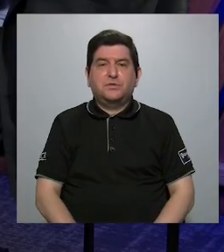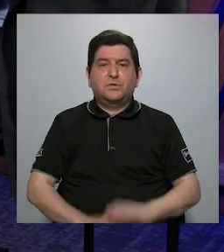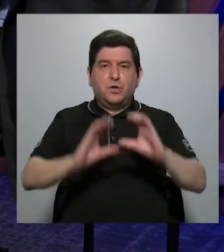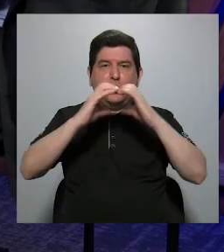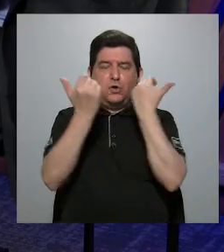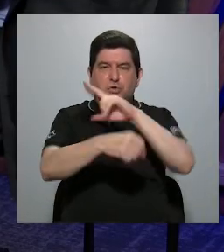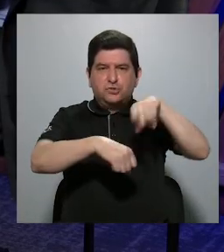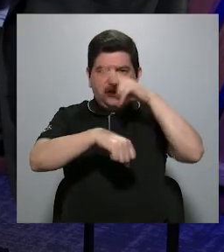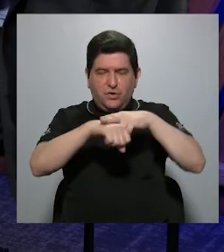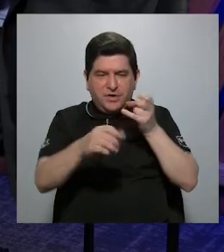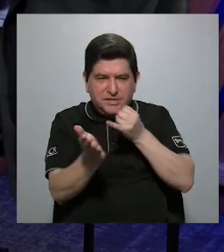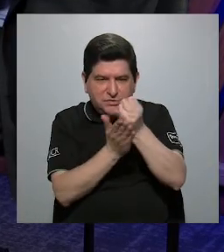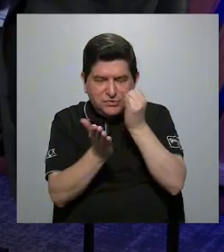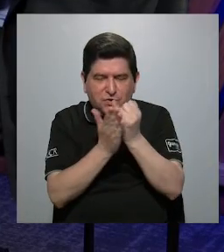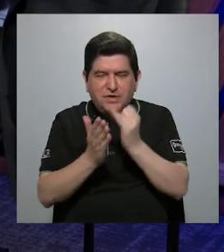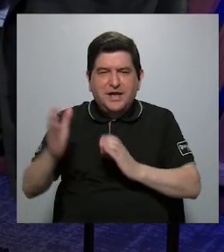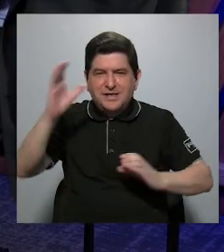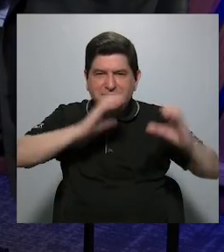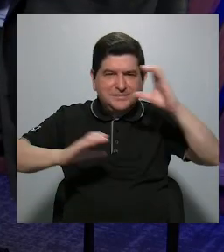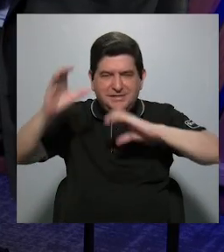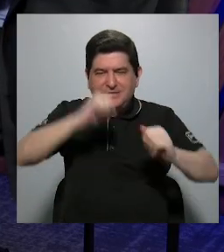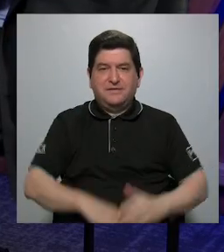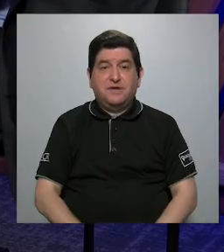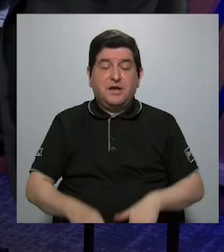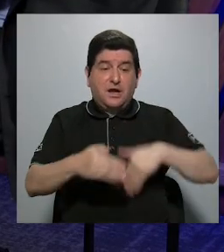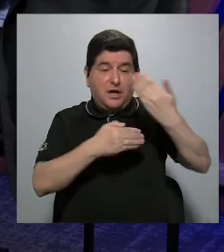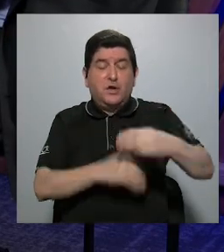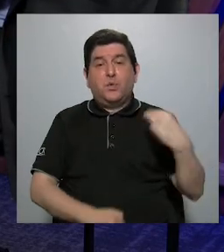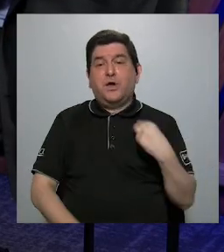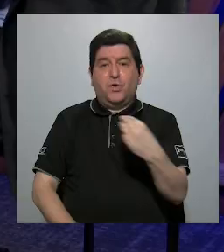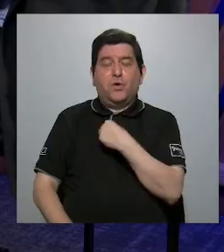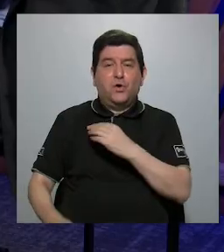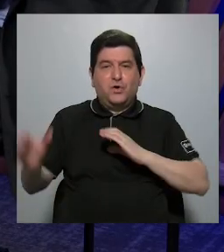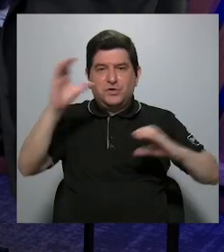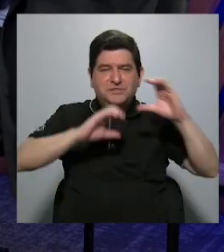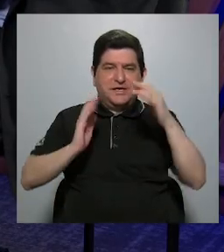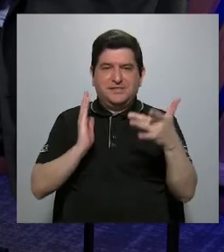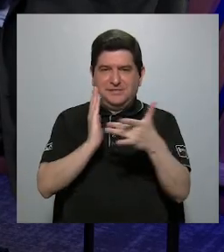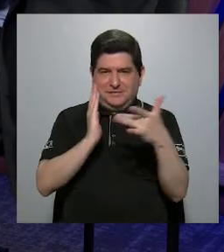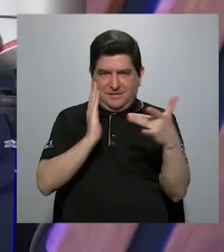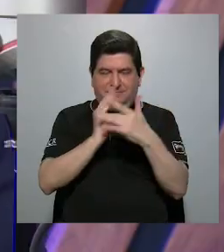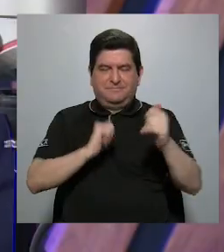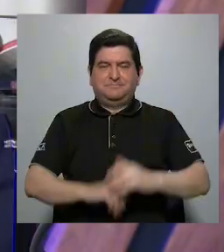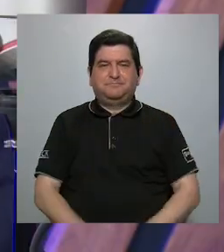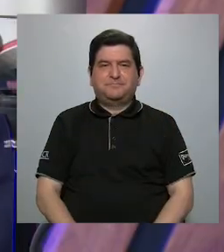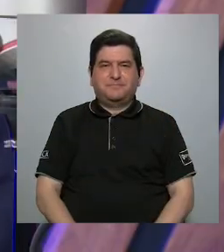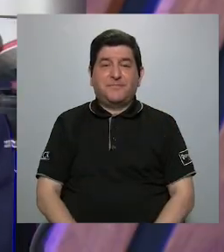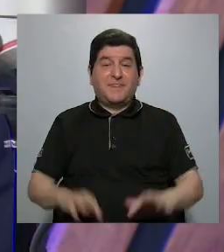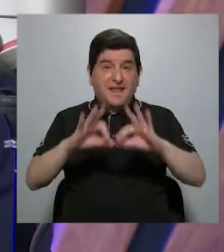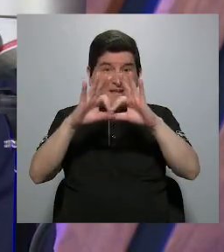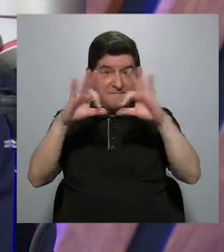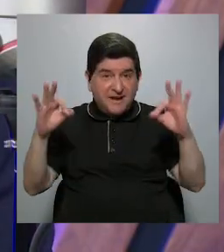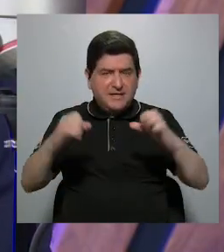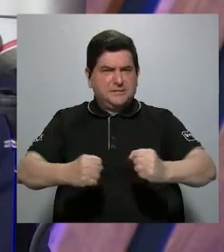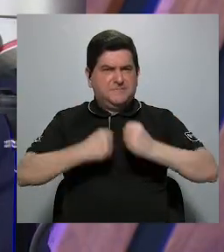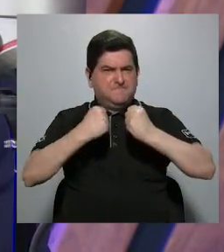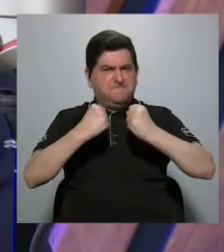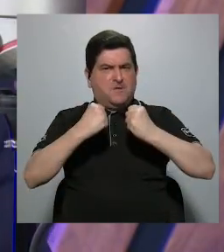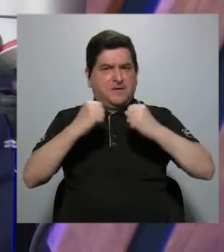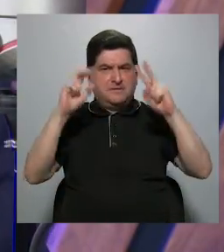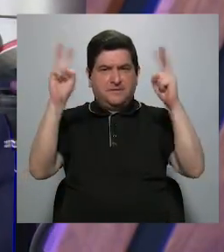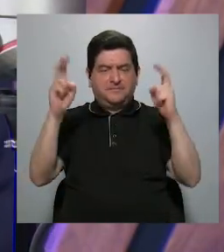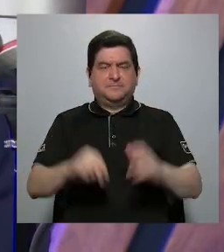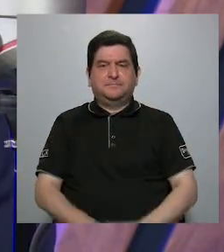tiempo el Consejo Nacional de Investigaciones Científicas, el CONICIT, y luego el Ministerio de Ciencia y Tecnología. Y es una frase